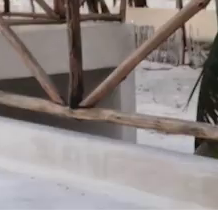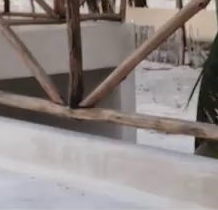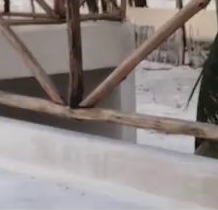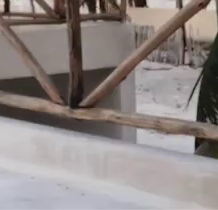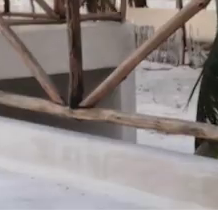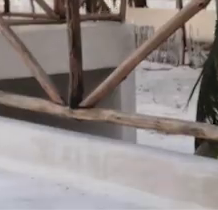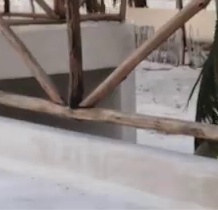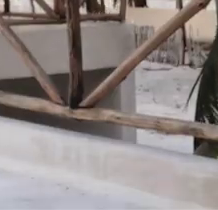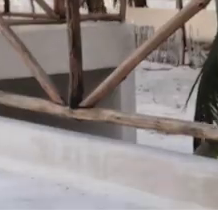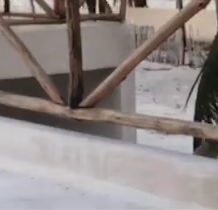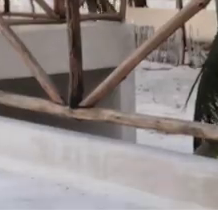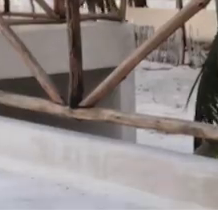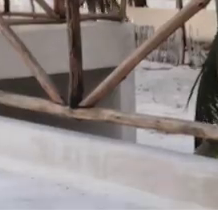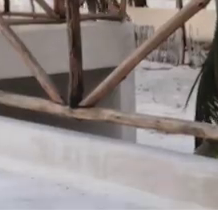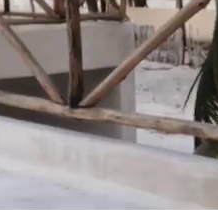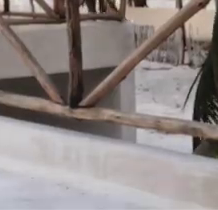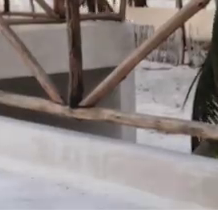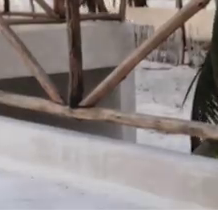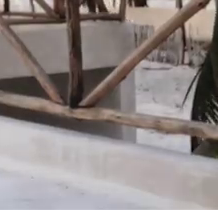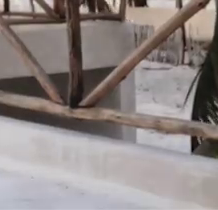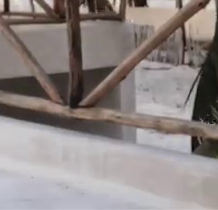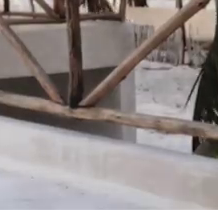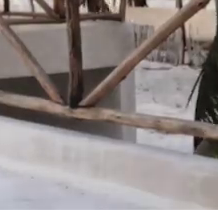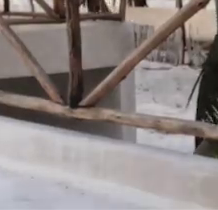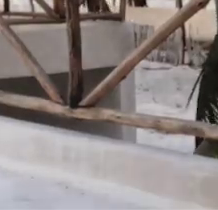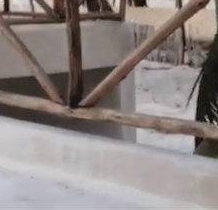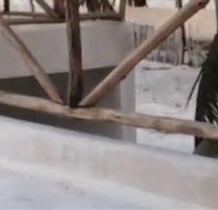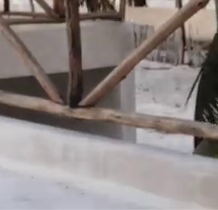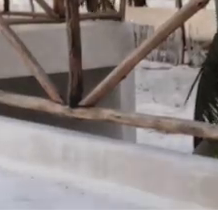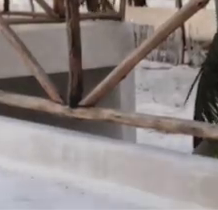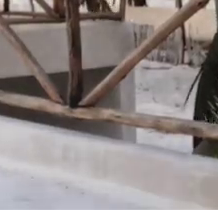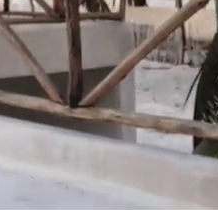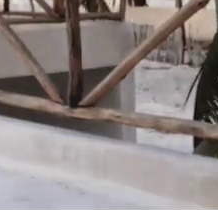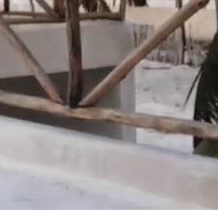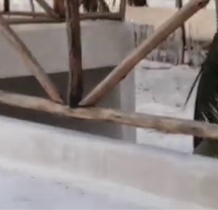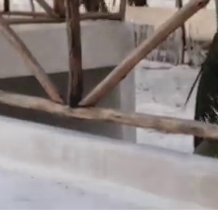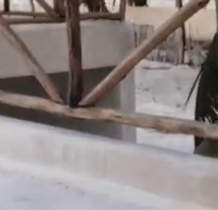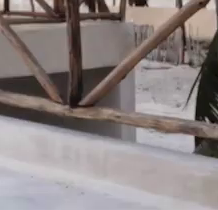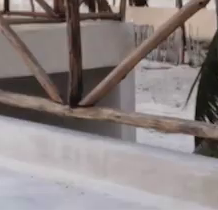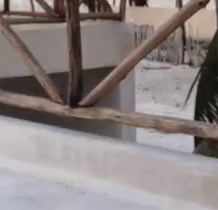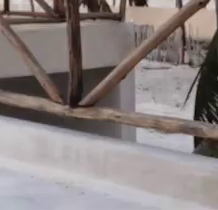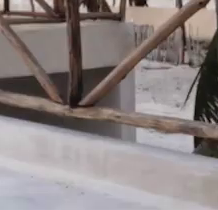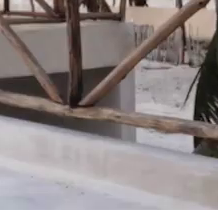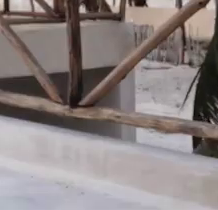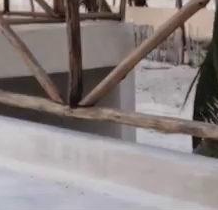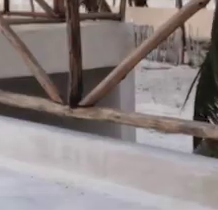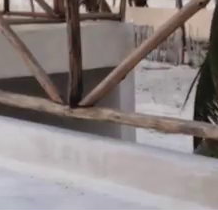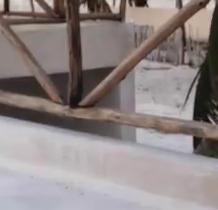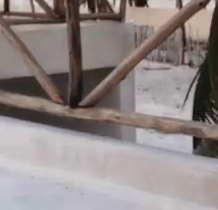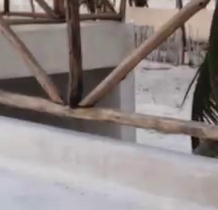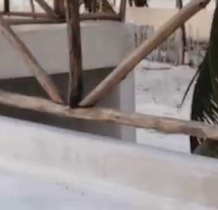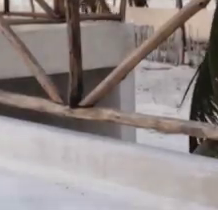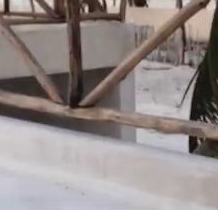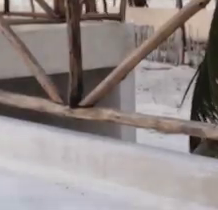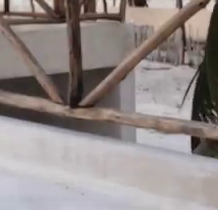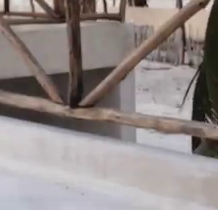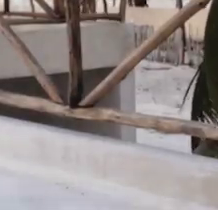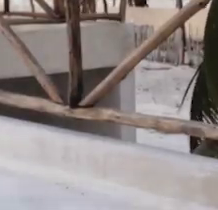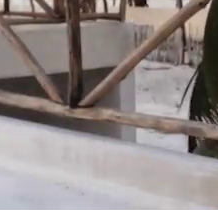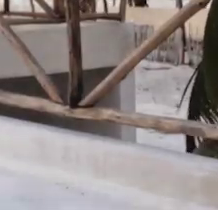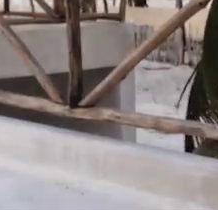3. 1, 2, 3, 1, 2, 3.